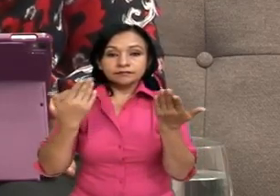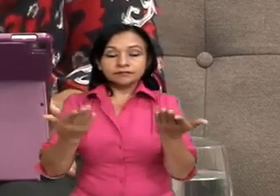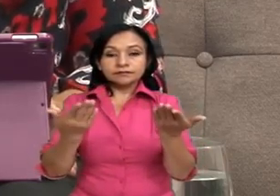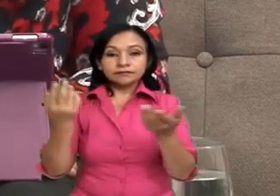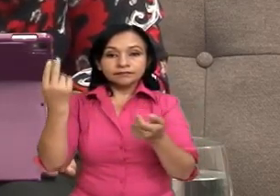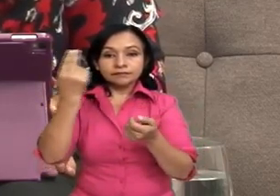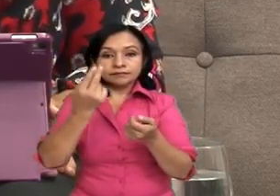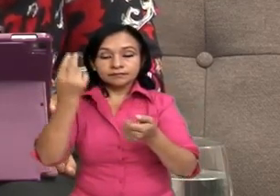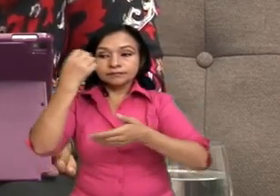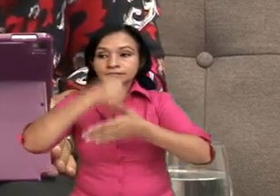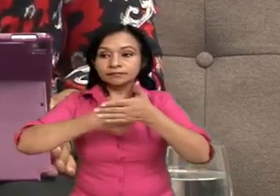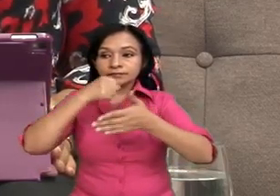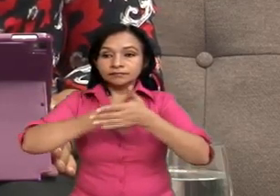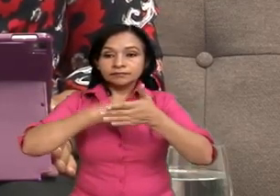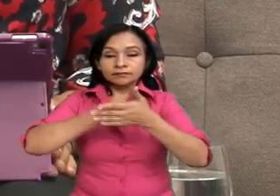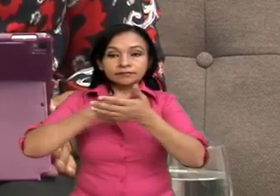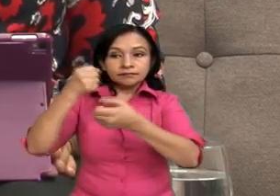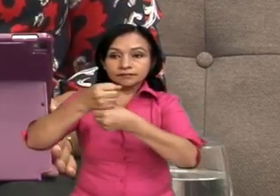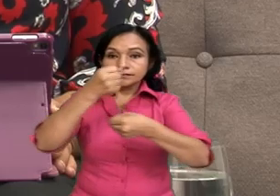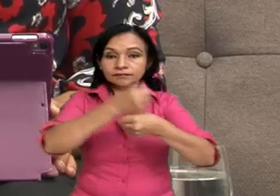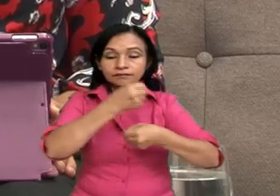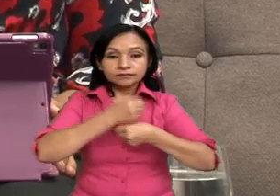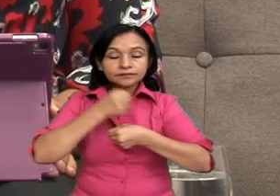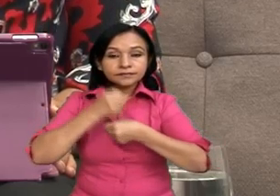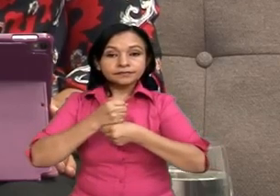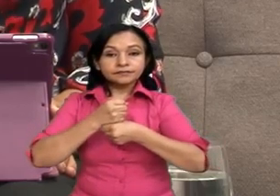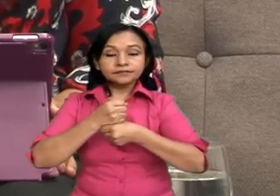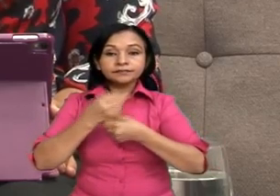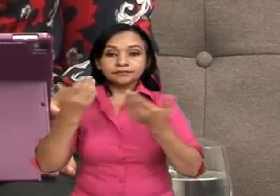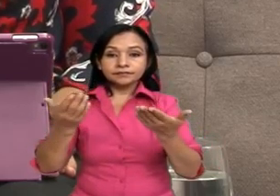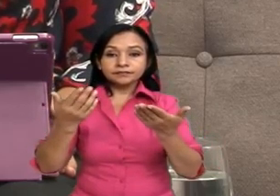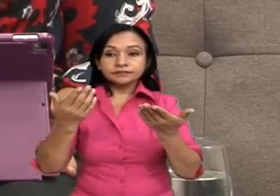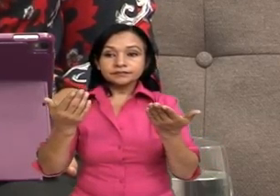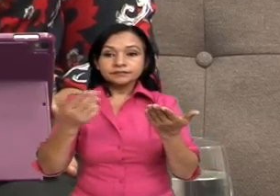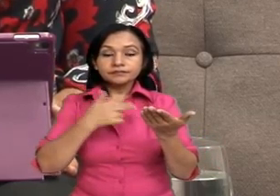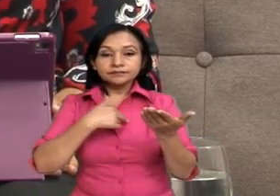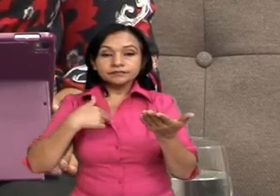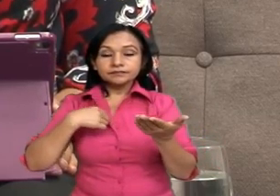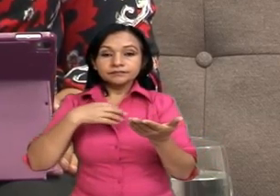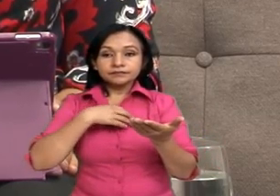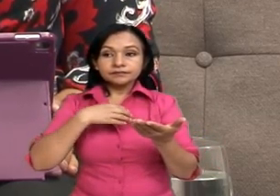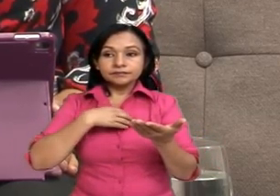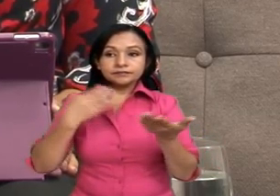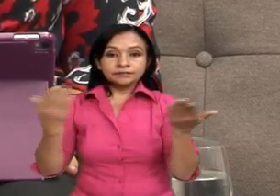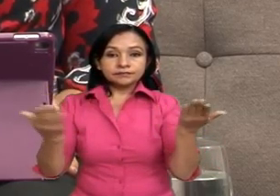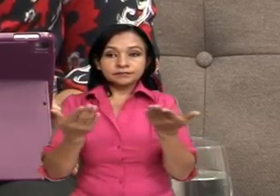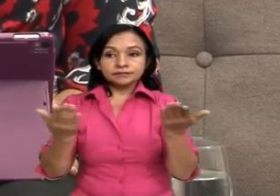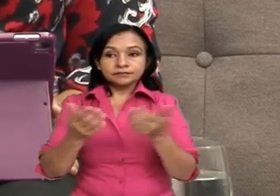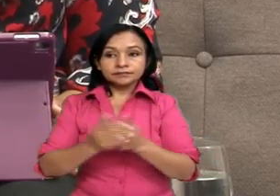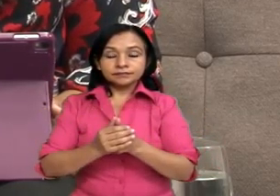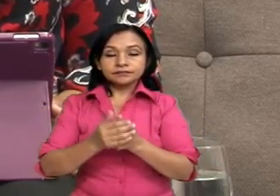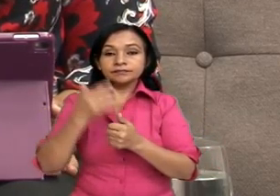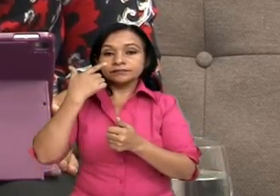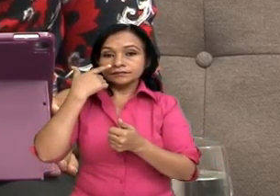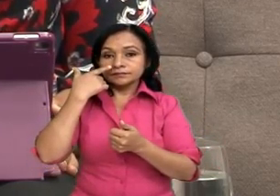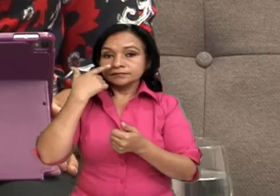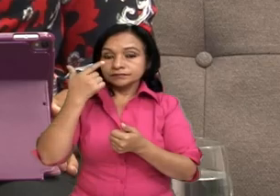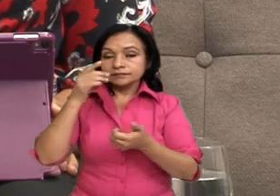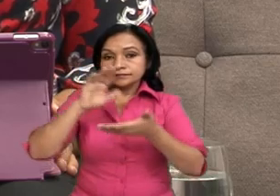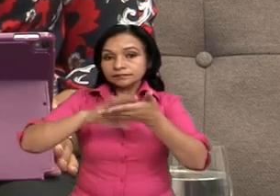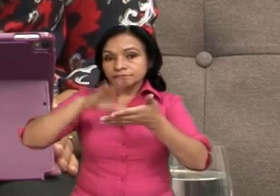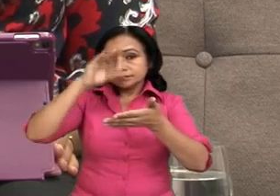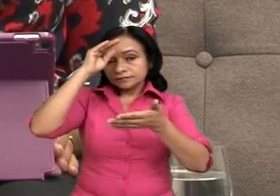empleando en fortalecer sus negocios, su producción, sus emprendimientos, entonces para nosotros es un conocimiento y